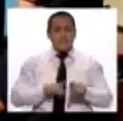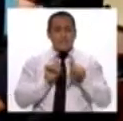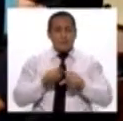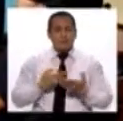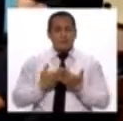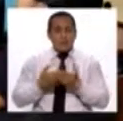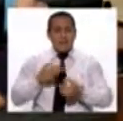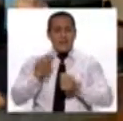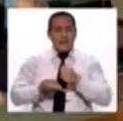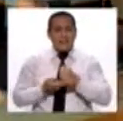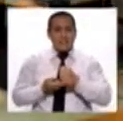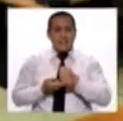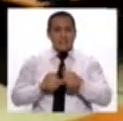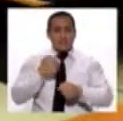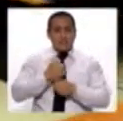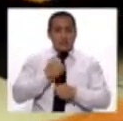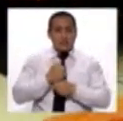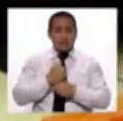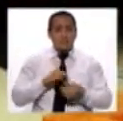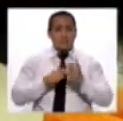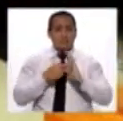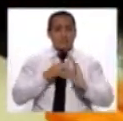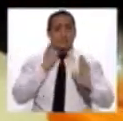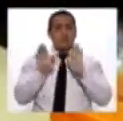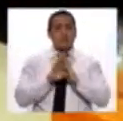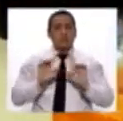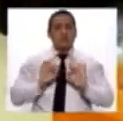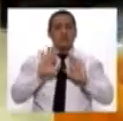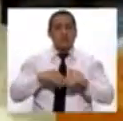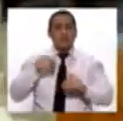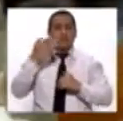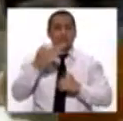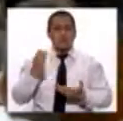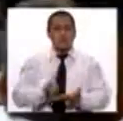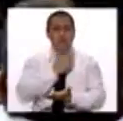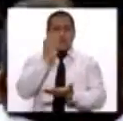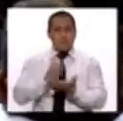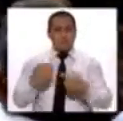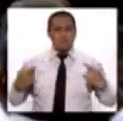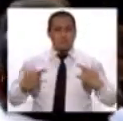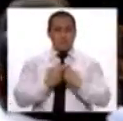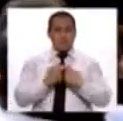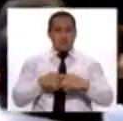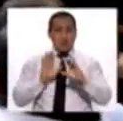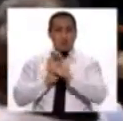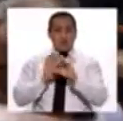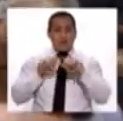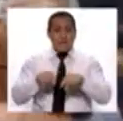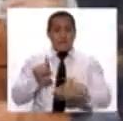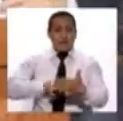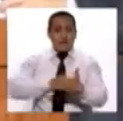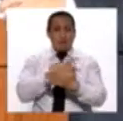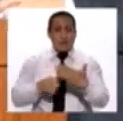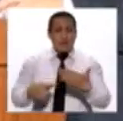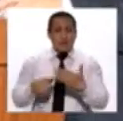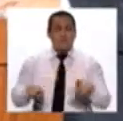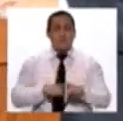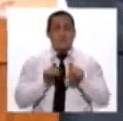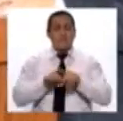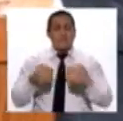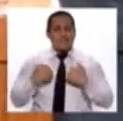en su efectiva garantía, en el sentido de que si hay actos que colisionen con la Constitución, ellos son nulos y como